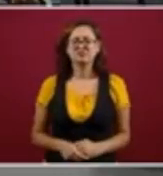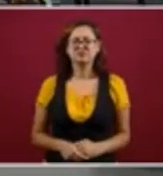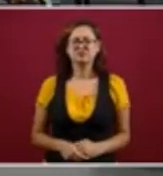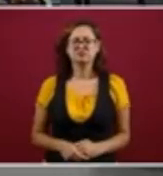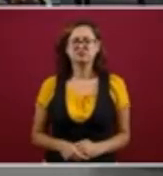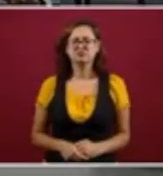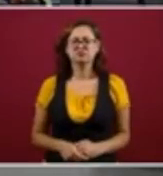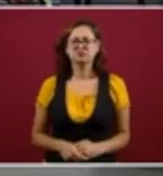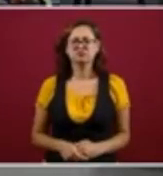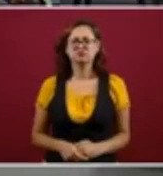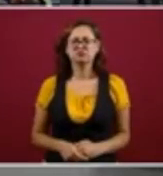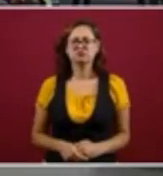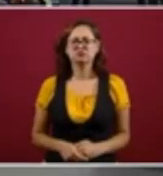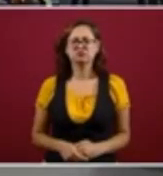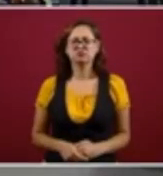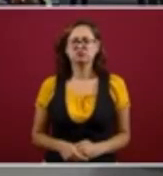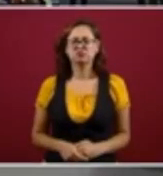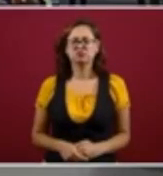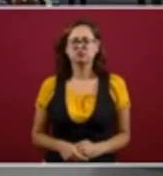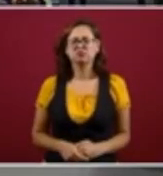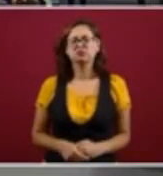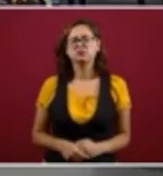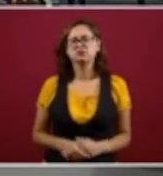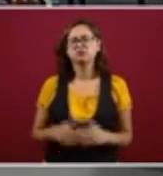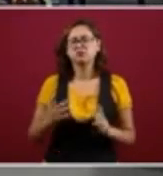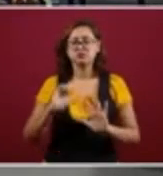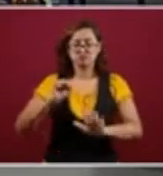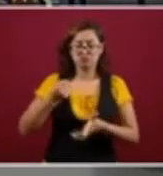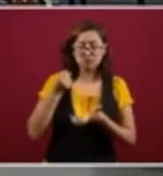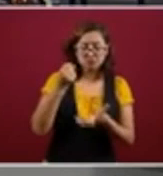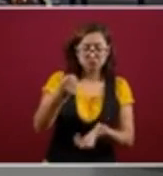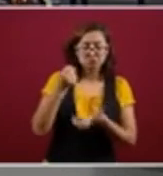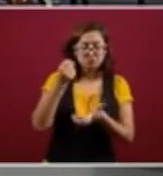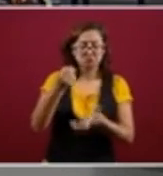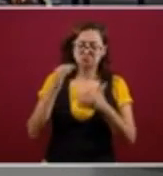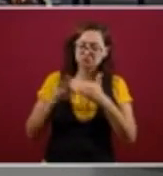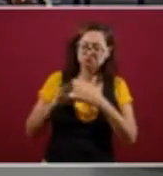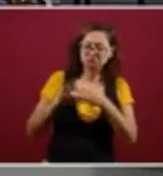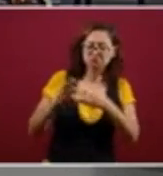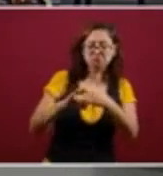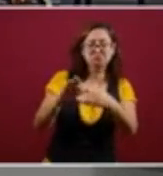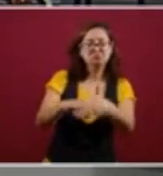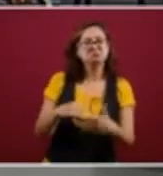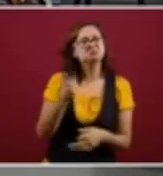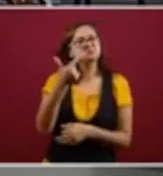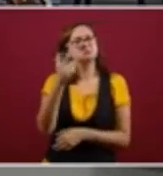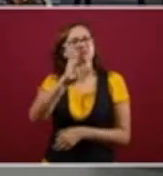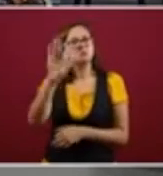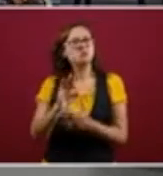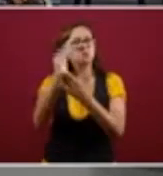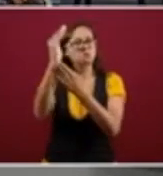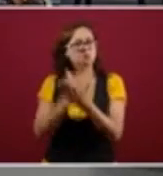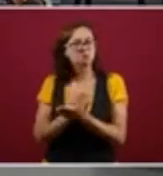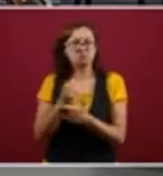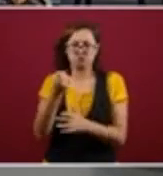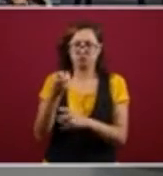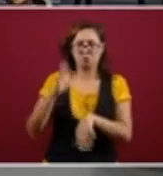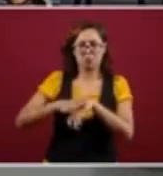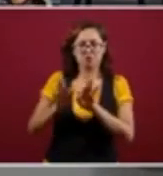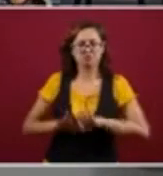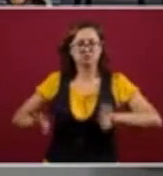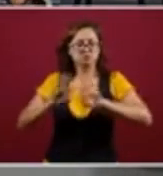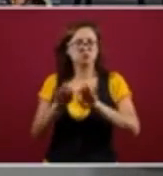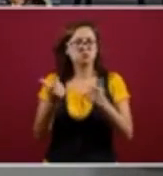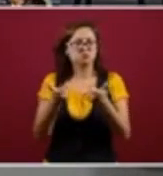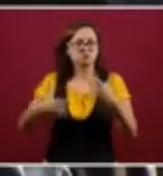Aunque haya caído la inversión fija bruta, 7% se dice la más importante de los últimos 10 años y que finalmente pues mueve la economía, la inversión,